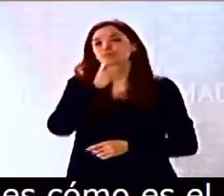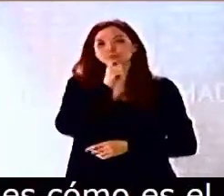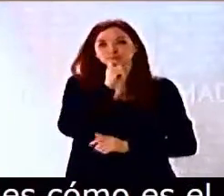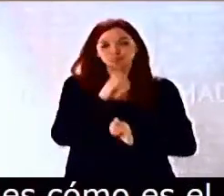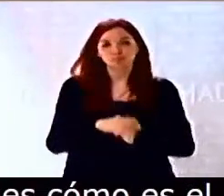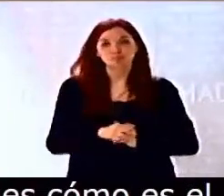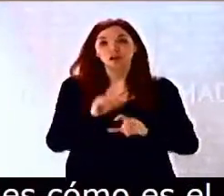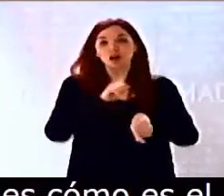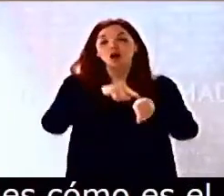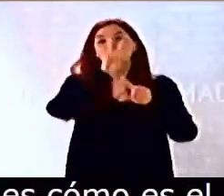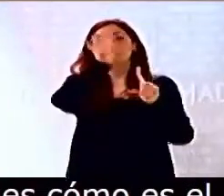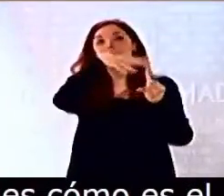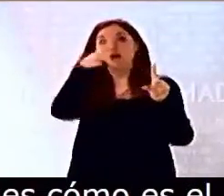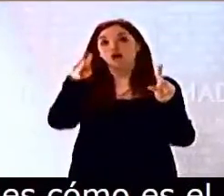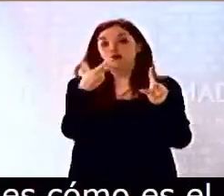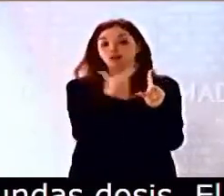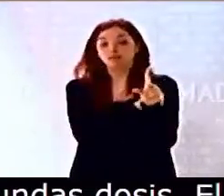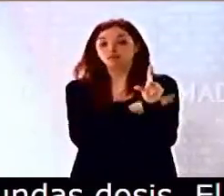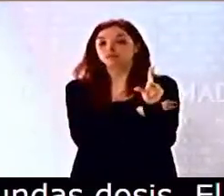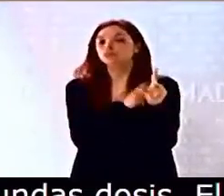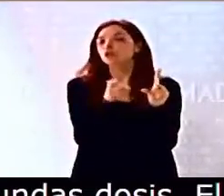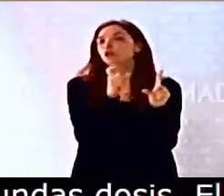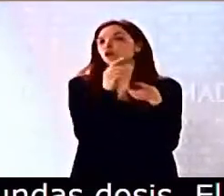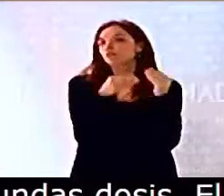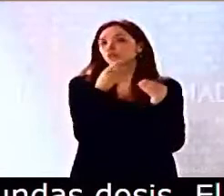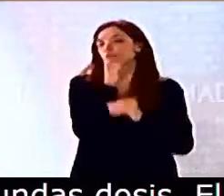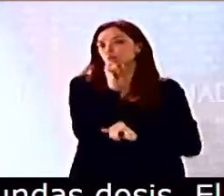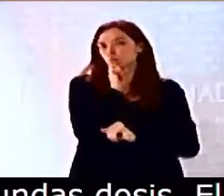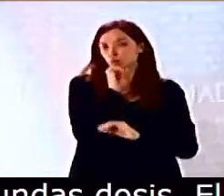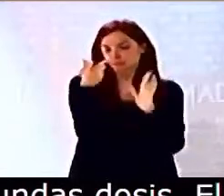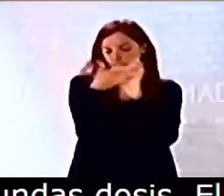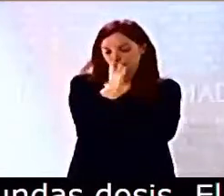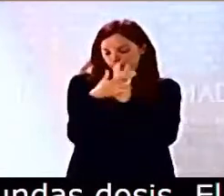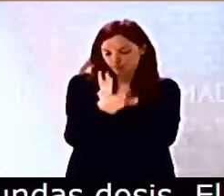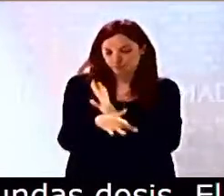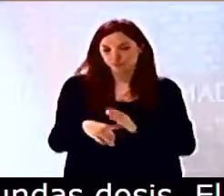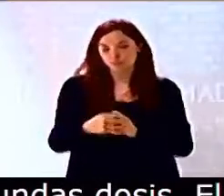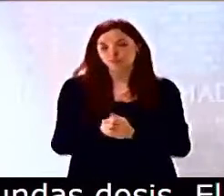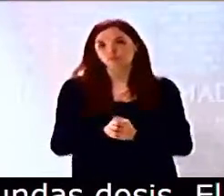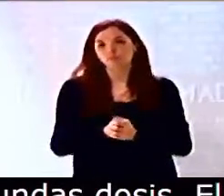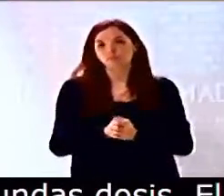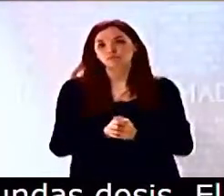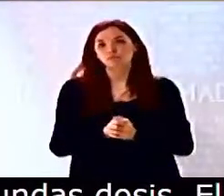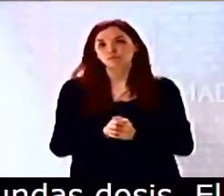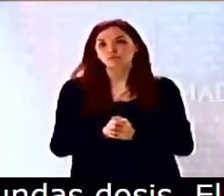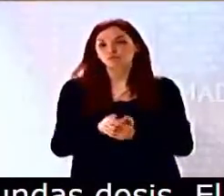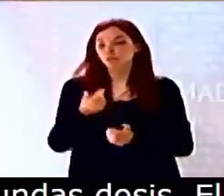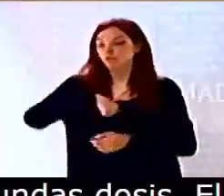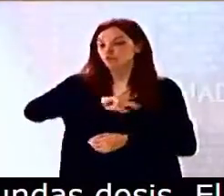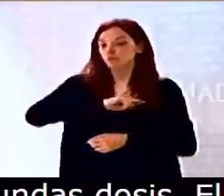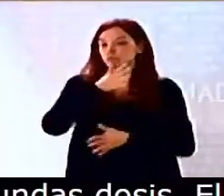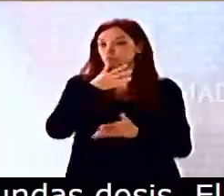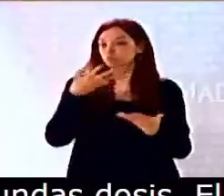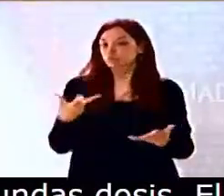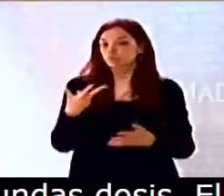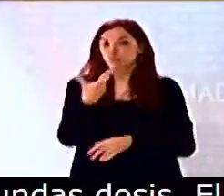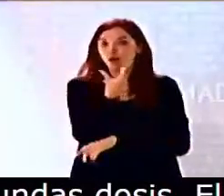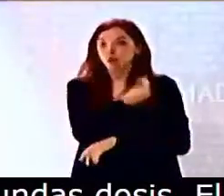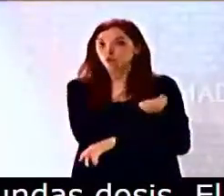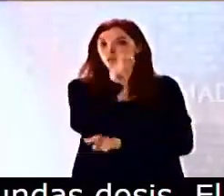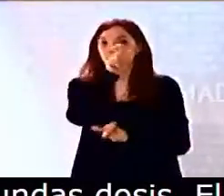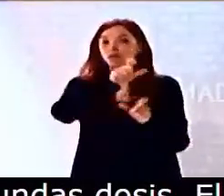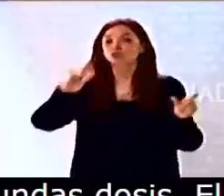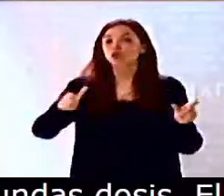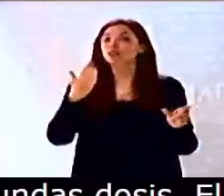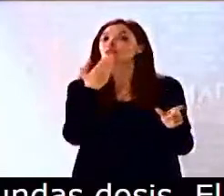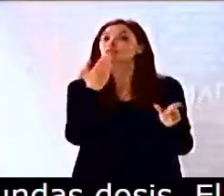El calendario de vacunación se va a hacer de la siguiente manera. Estamos vacunando a las personas